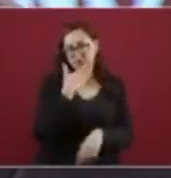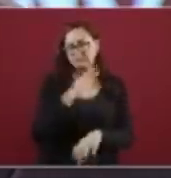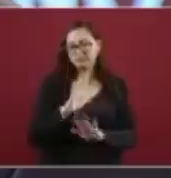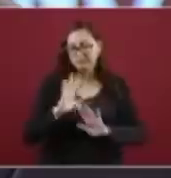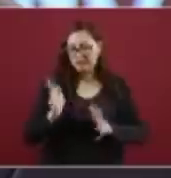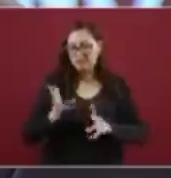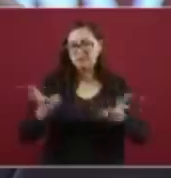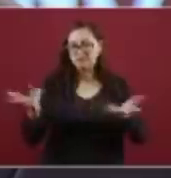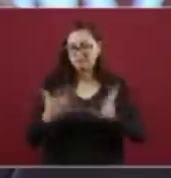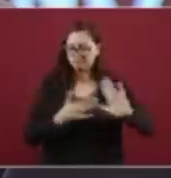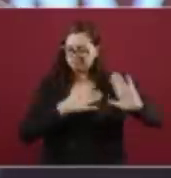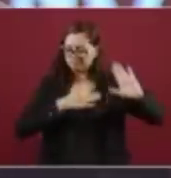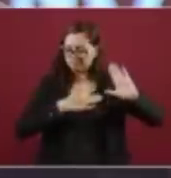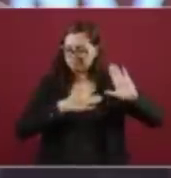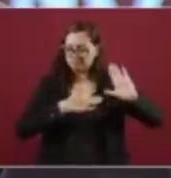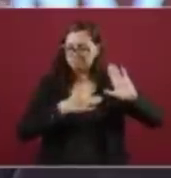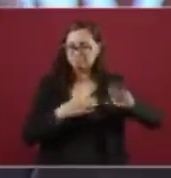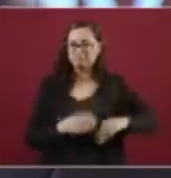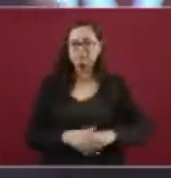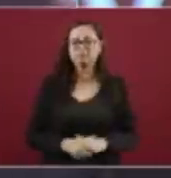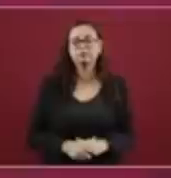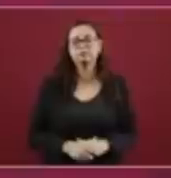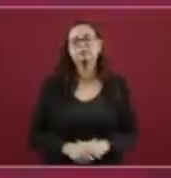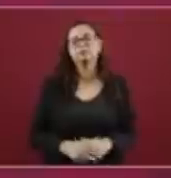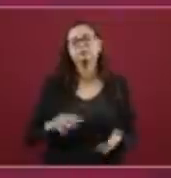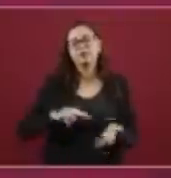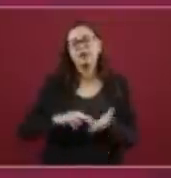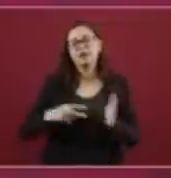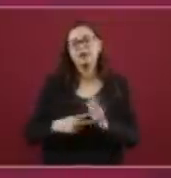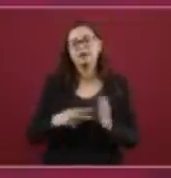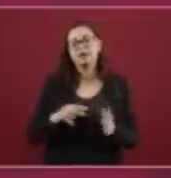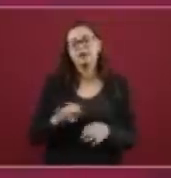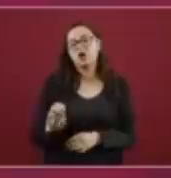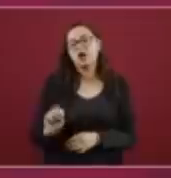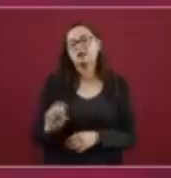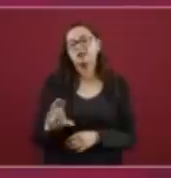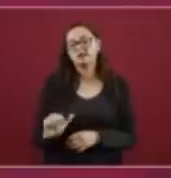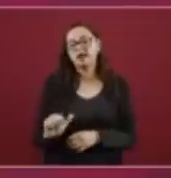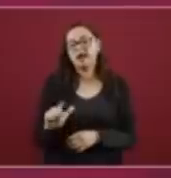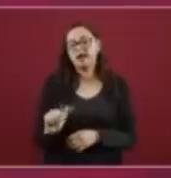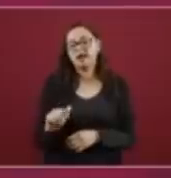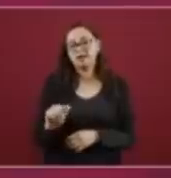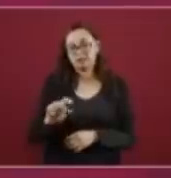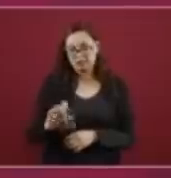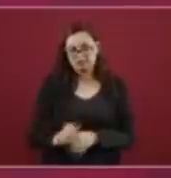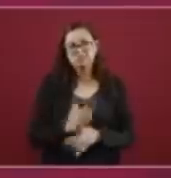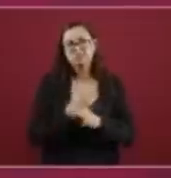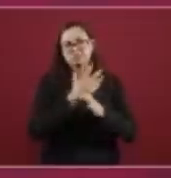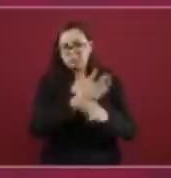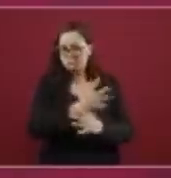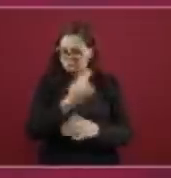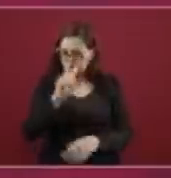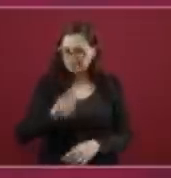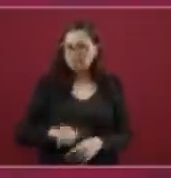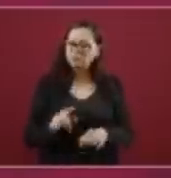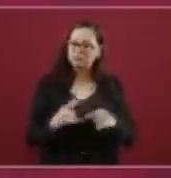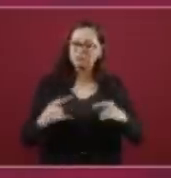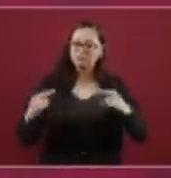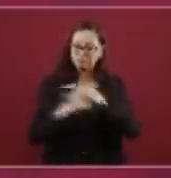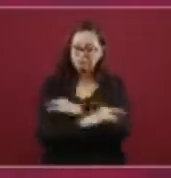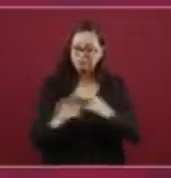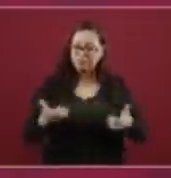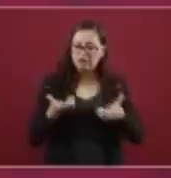Se ha comprometido el ingeniero Cedri Escalante que se termina la carretera, ¿sí?,